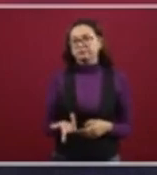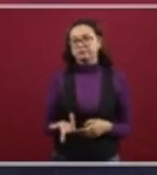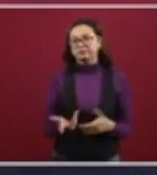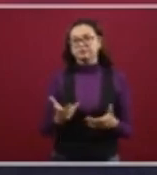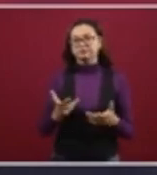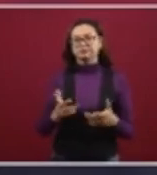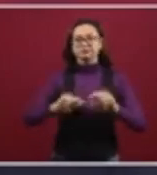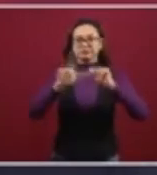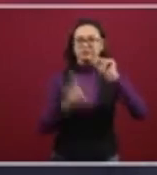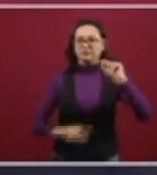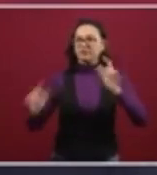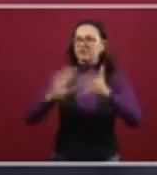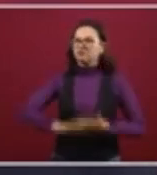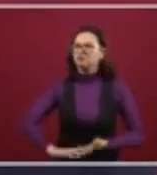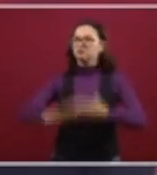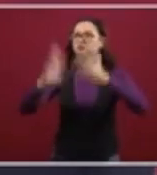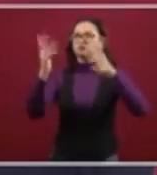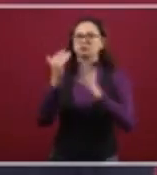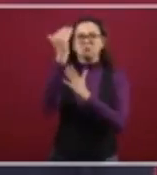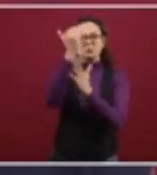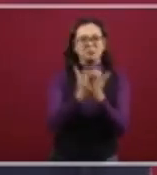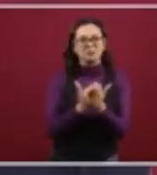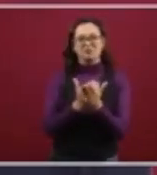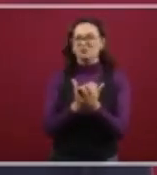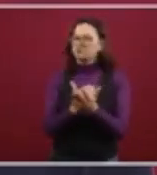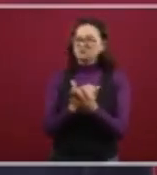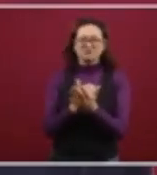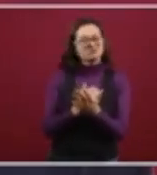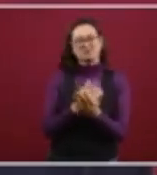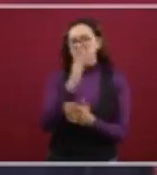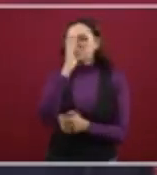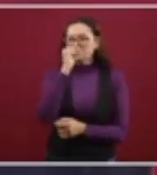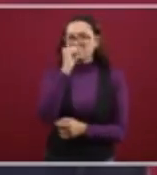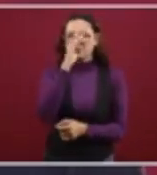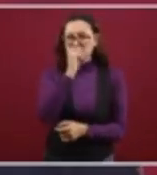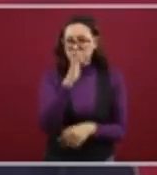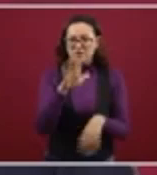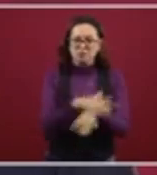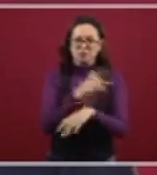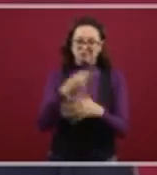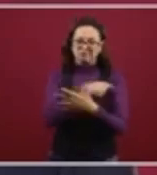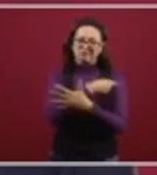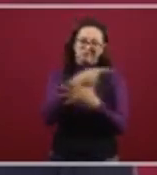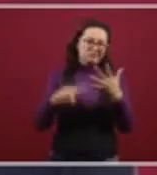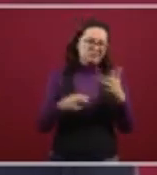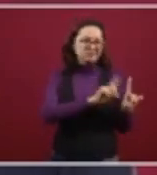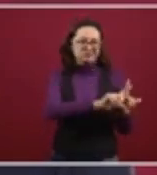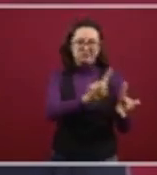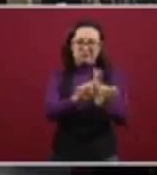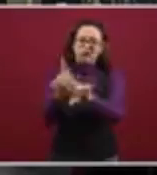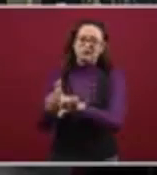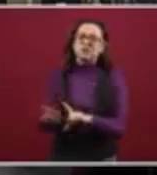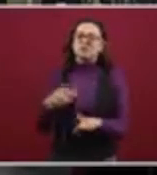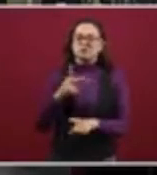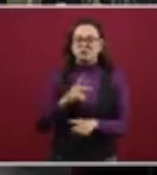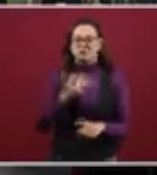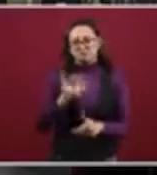la incidencia delictiva, pues es por una serie de razones, pero vamos avanzando.